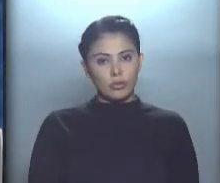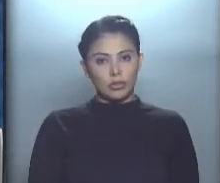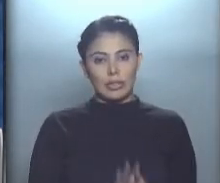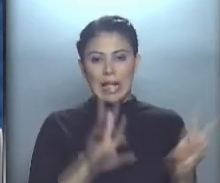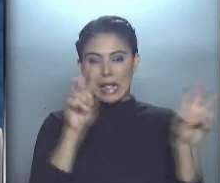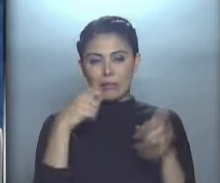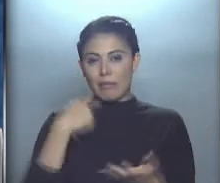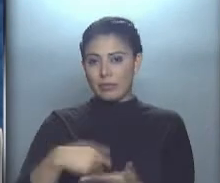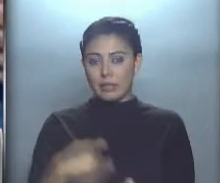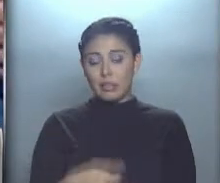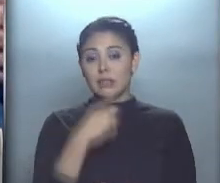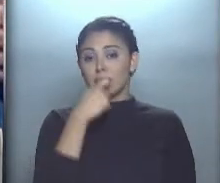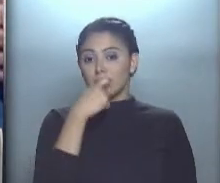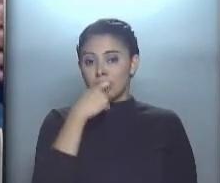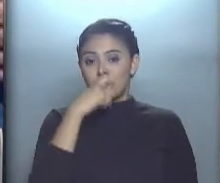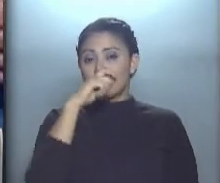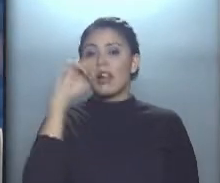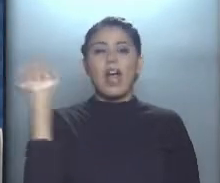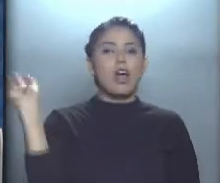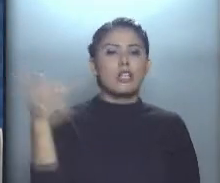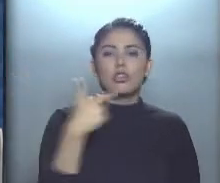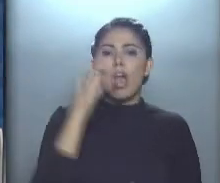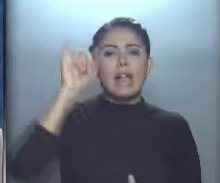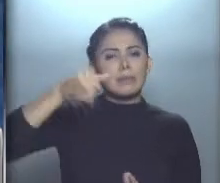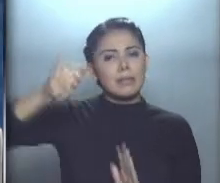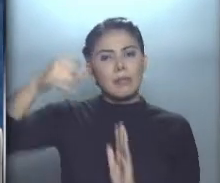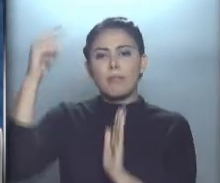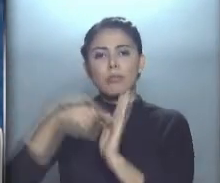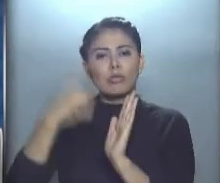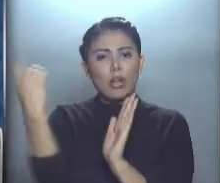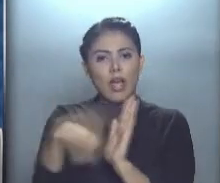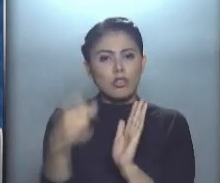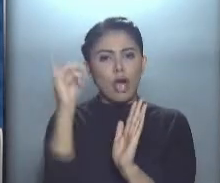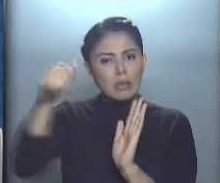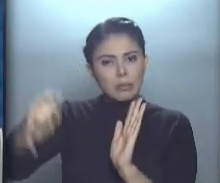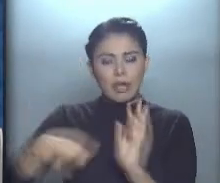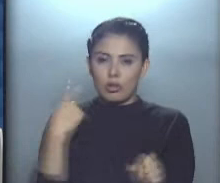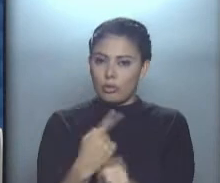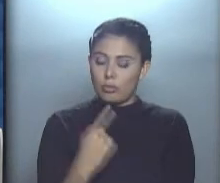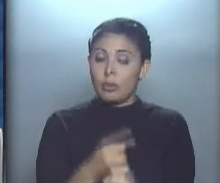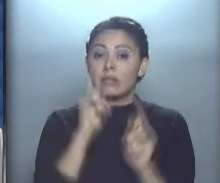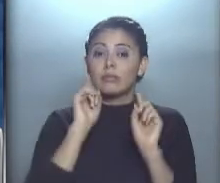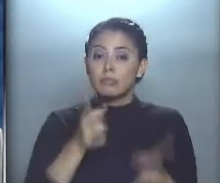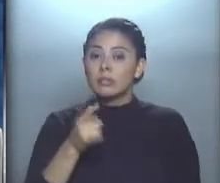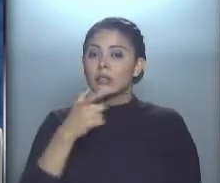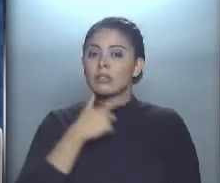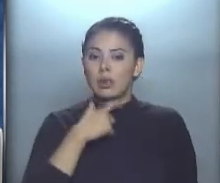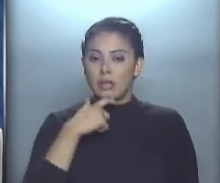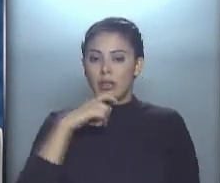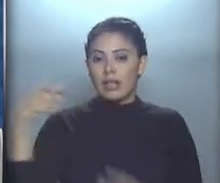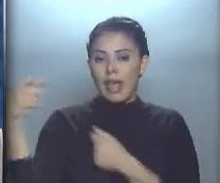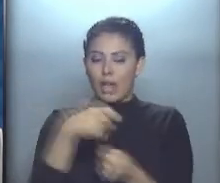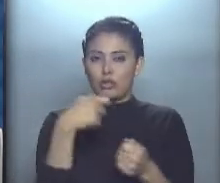fiscal si se accedían a todos los requerimientos y en virtud de ello generar al mismo tiempo un método de carácter